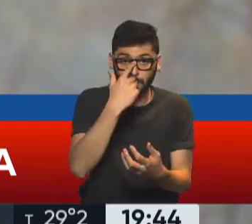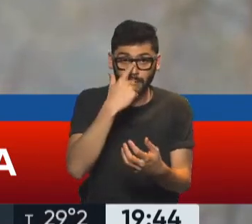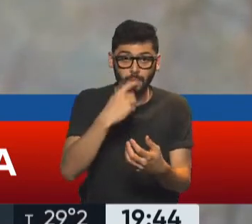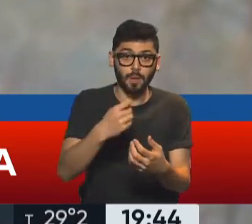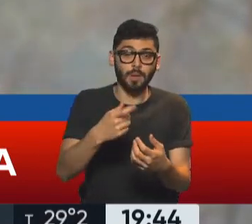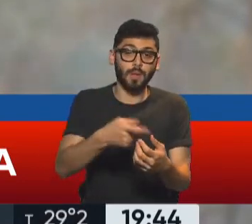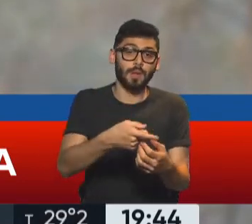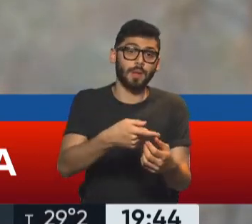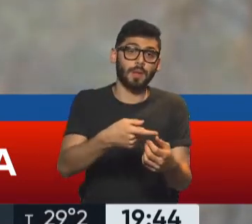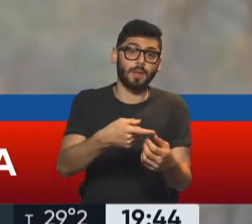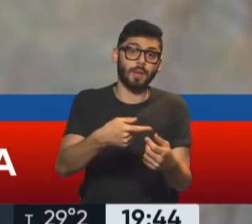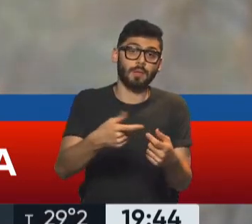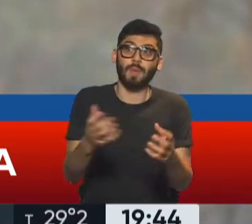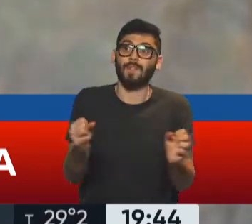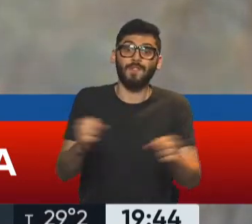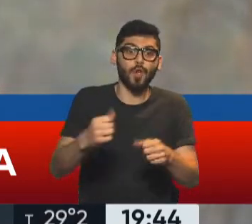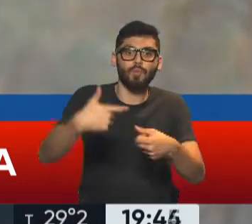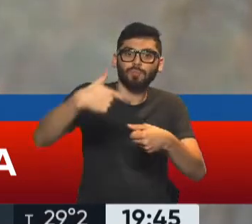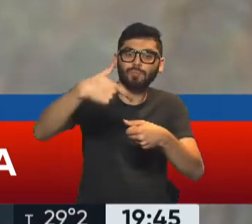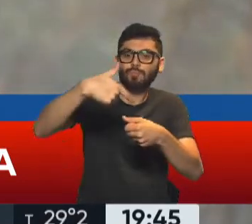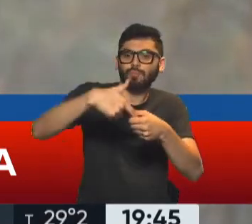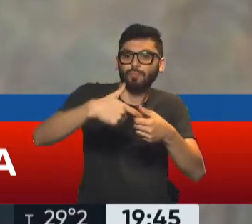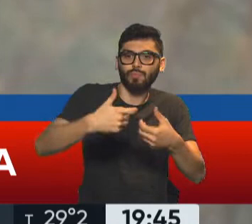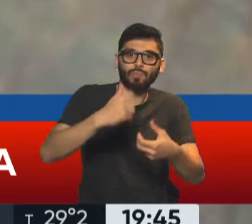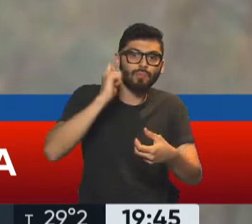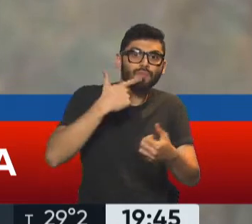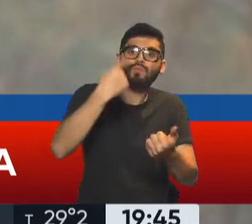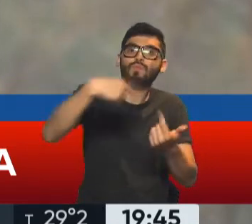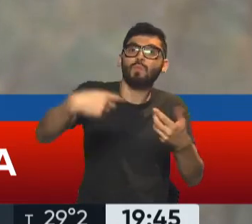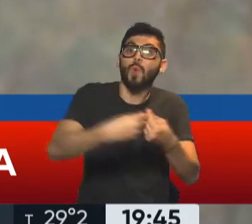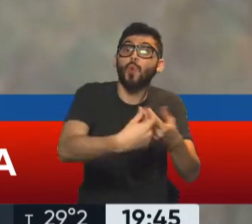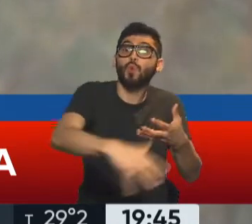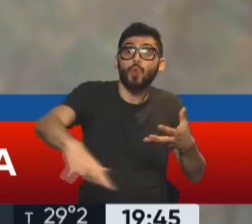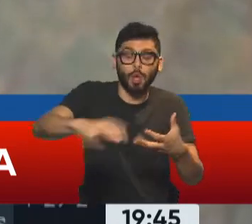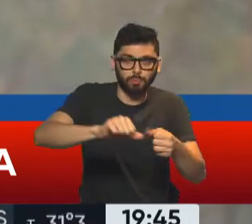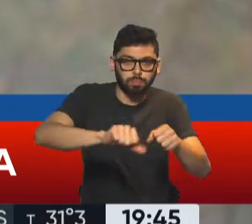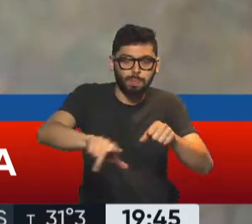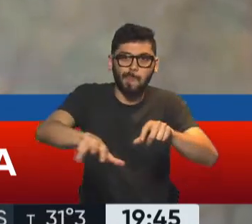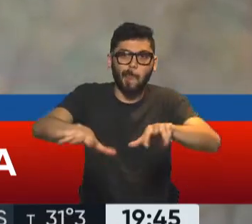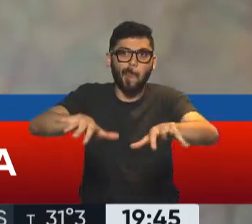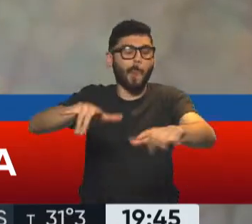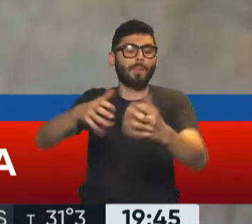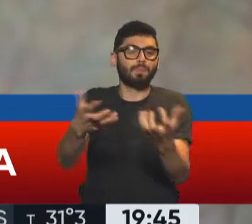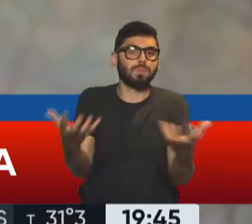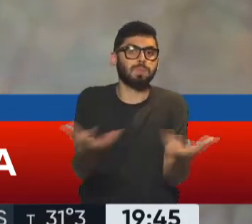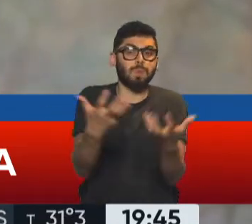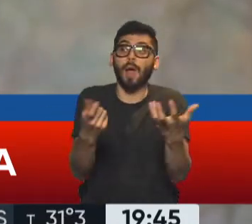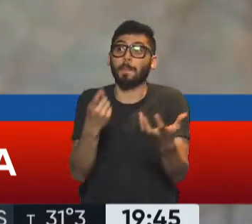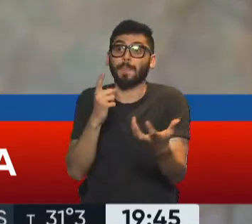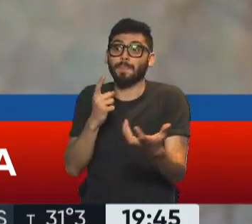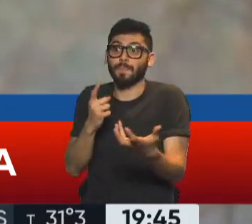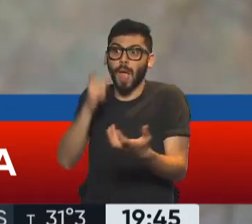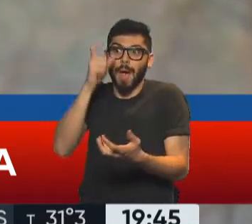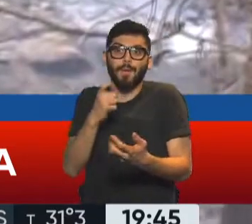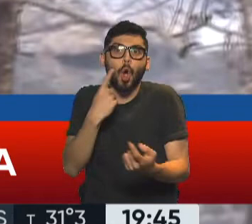predispuesto para estas condiciones y muy difícil el control para cualquier tipo de brigadas